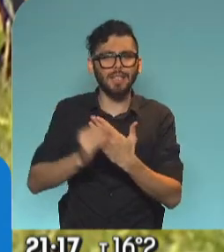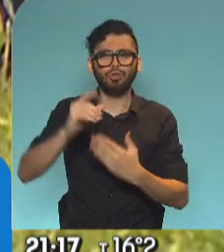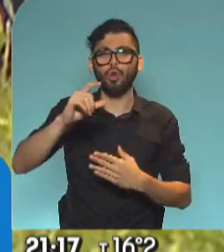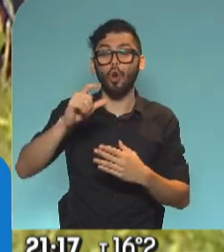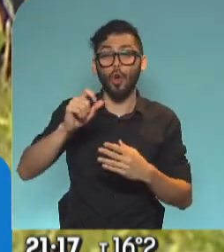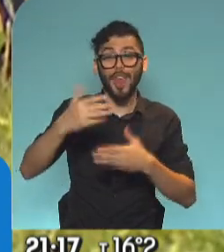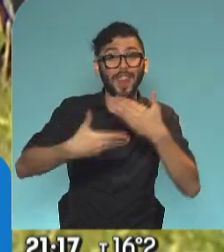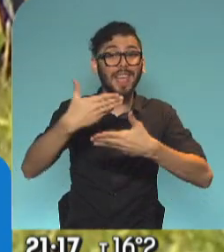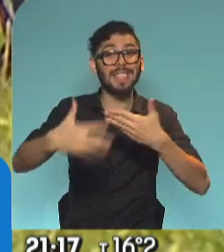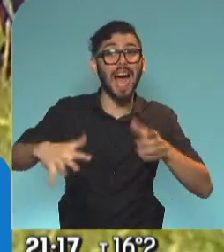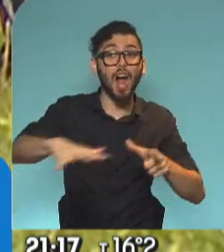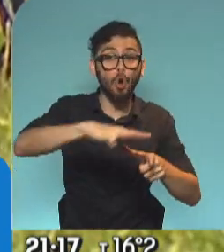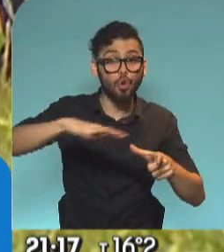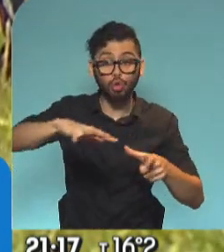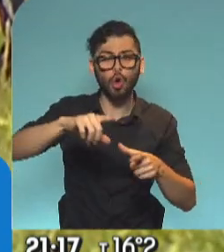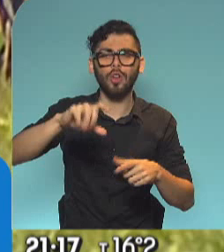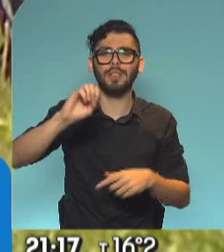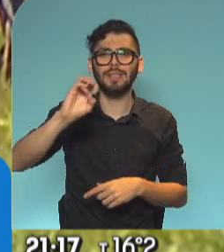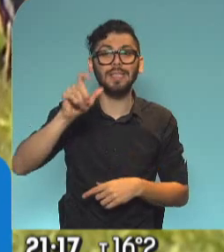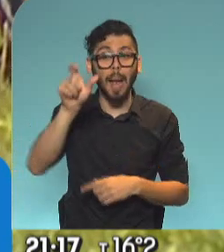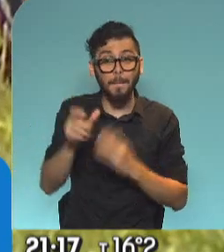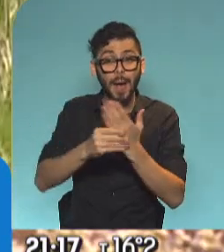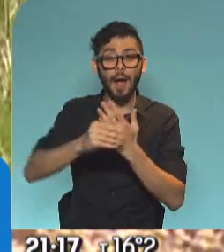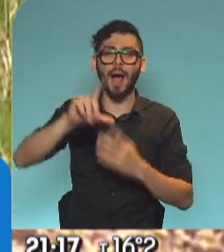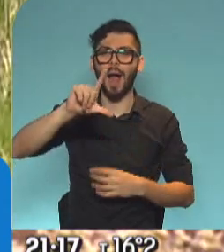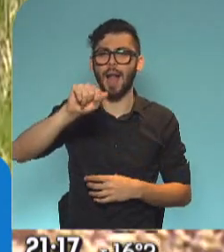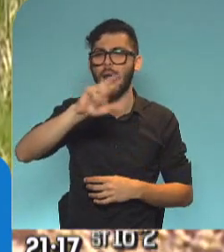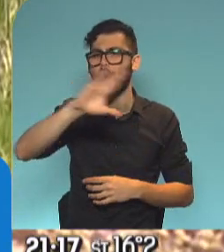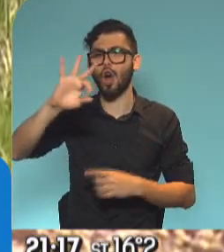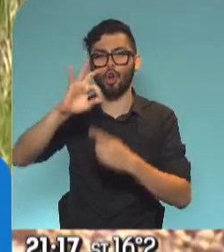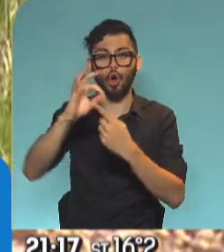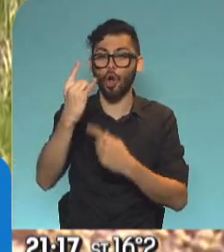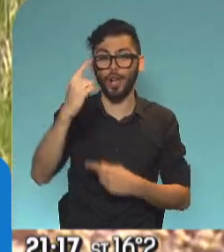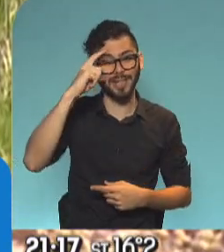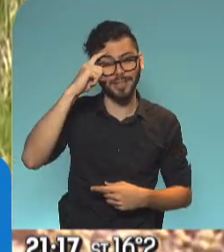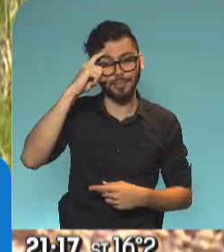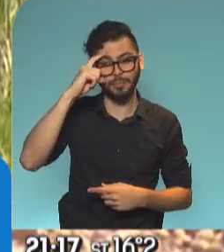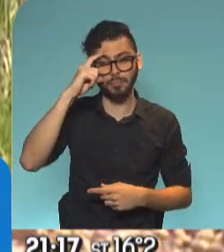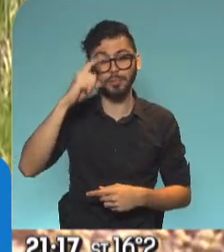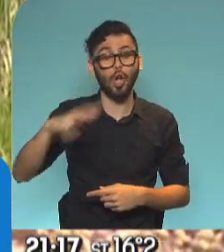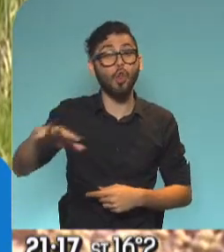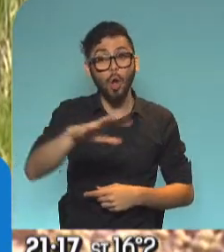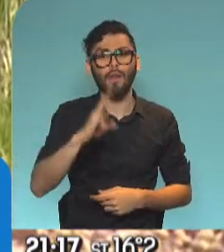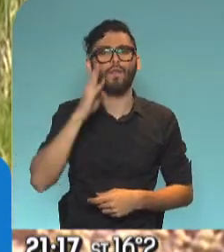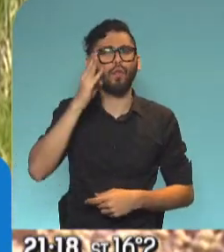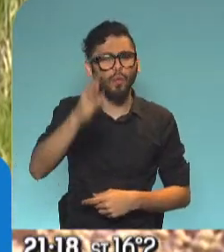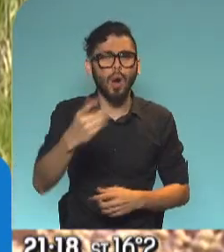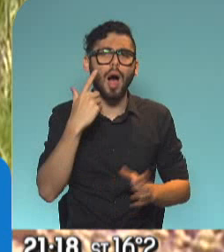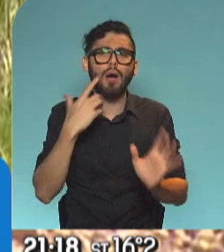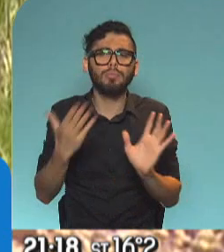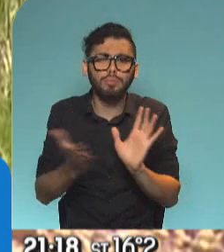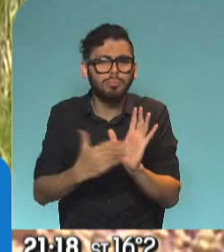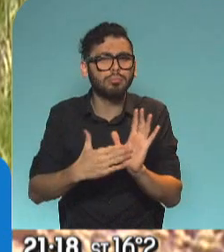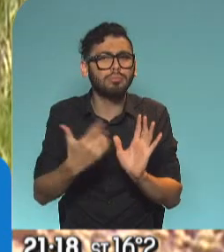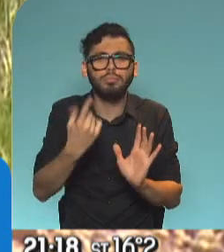Larroque. Ya estamos trabajando, lo primero que se hace es hacer una visita al lugar de procedencia para constatar y chequear